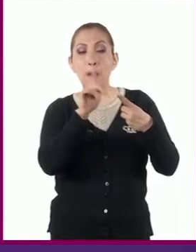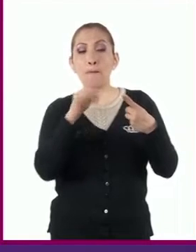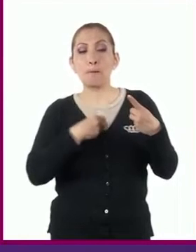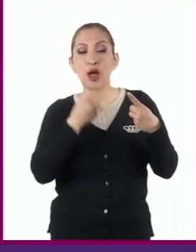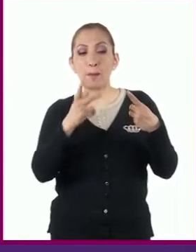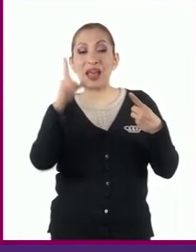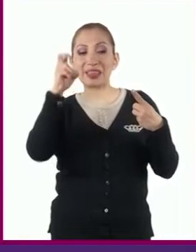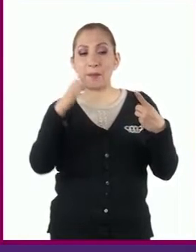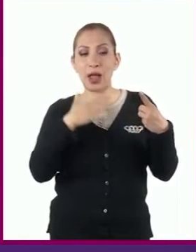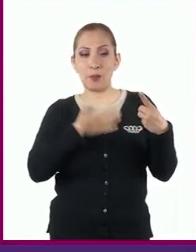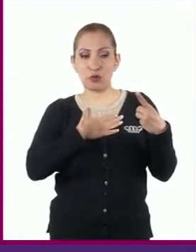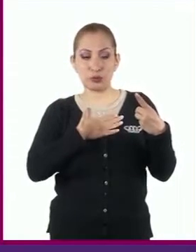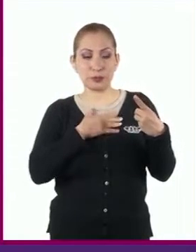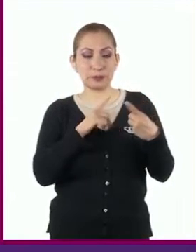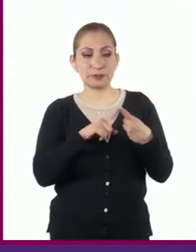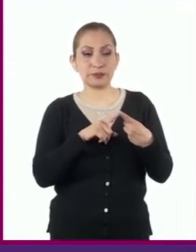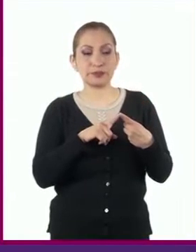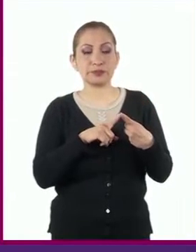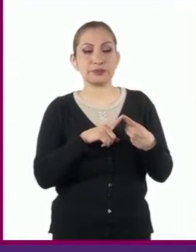de tema amoroso,